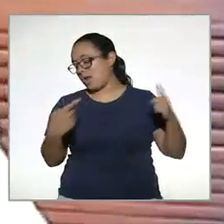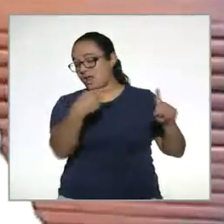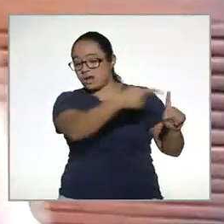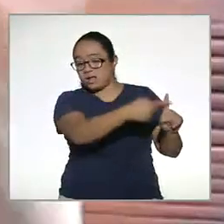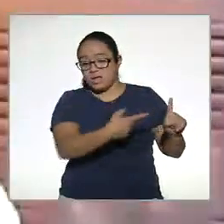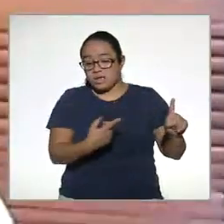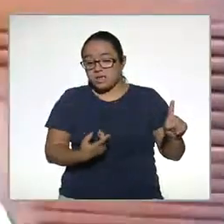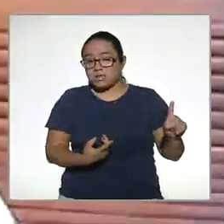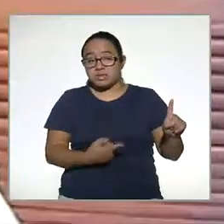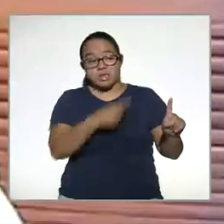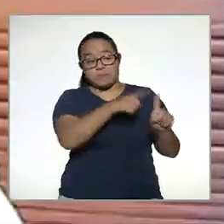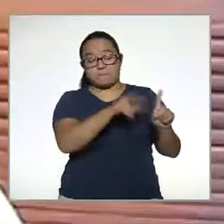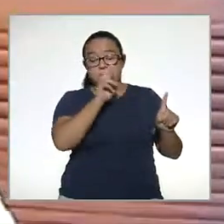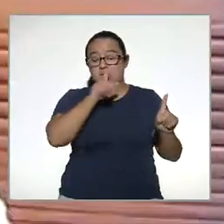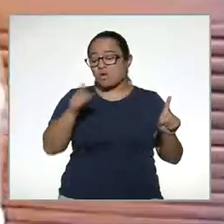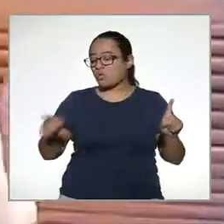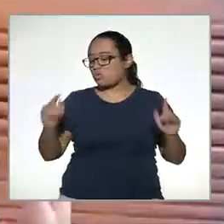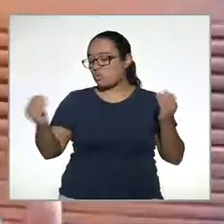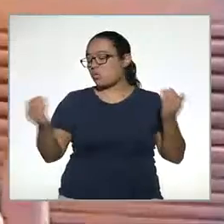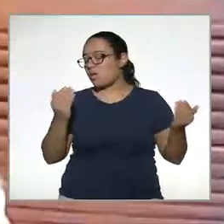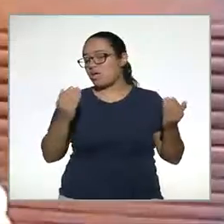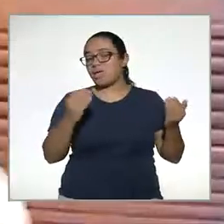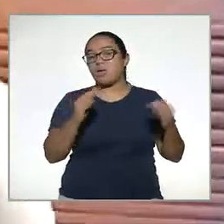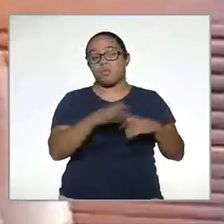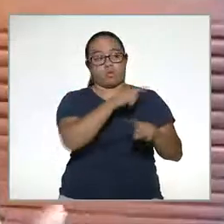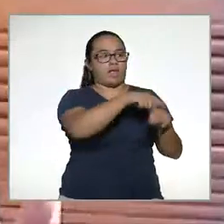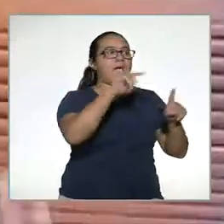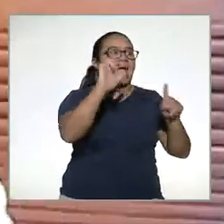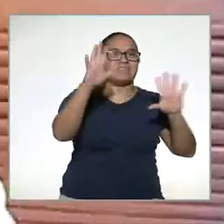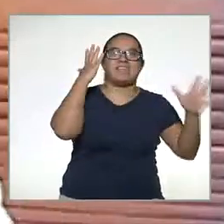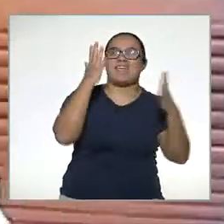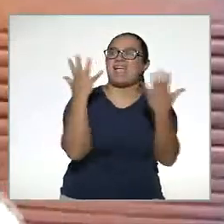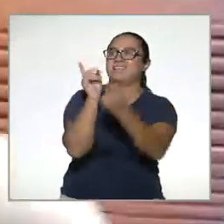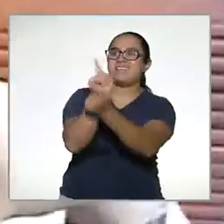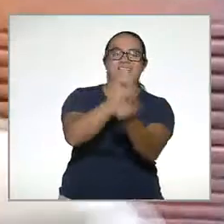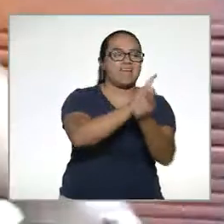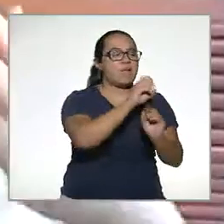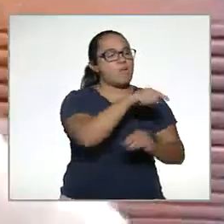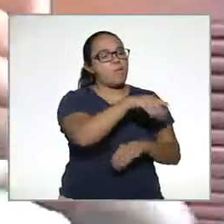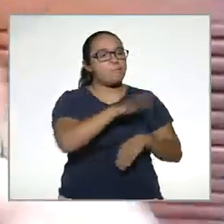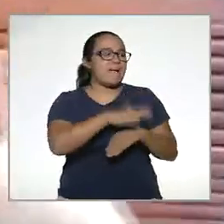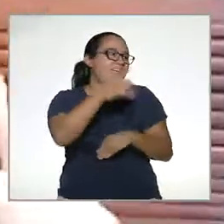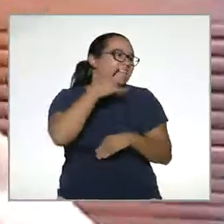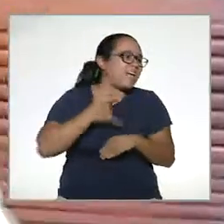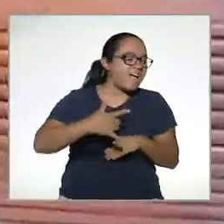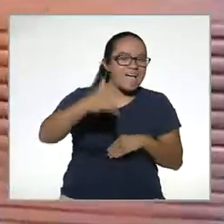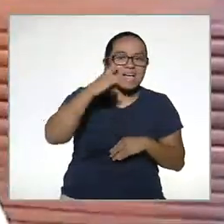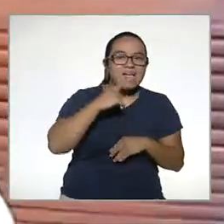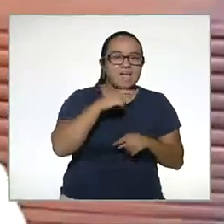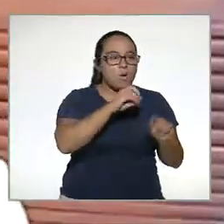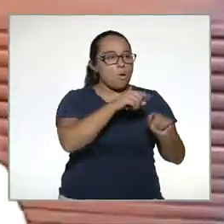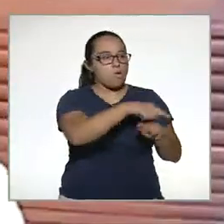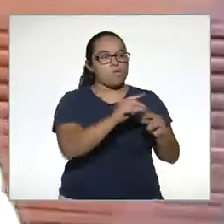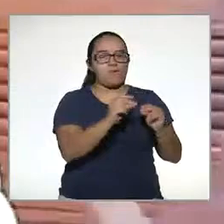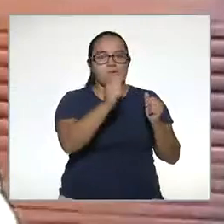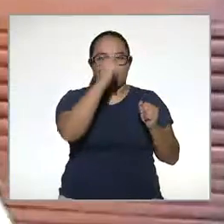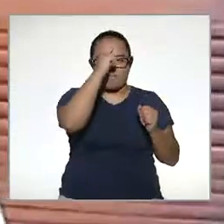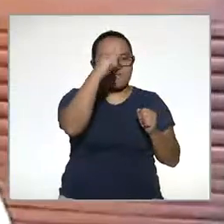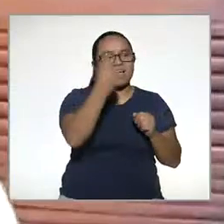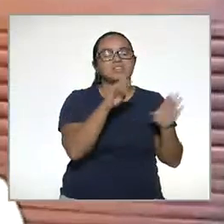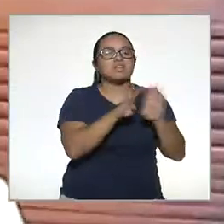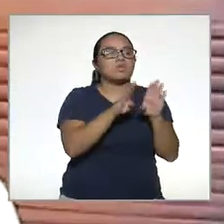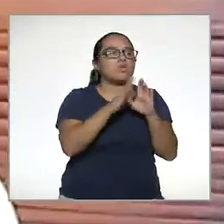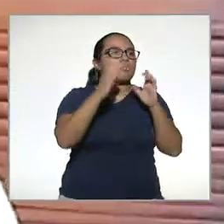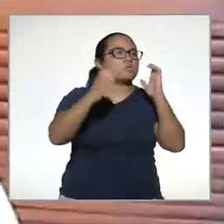o una niña son mejores que otros porque unos son más extrovertidos o más carismáticos o tienen mayor facilidad para exponer o para